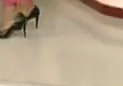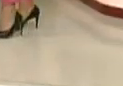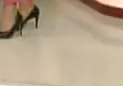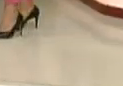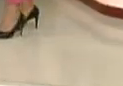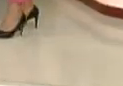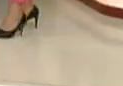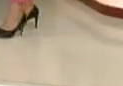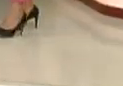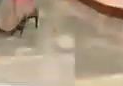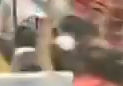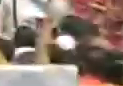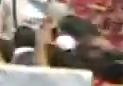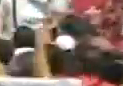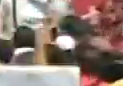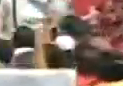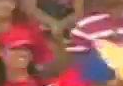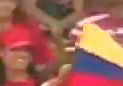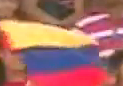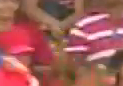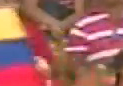Socialista Unido de Venezuela.